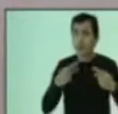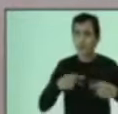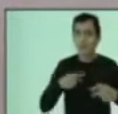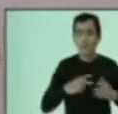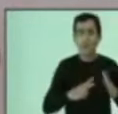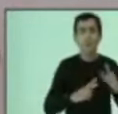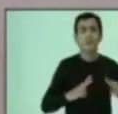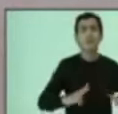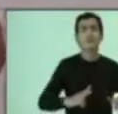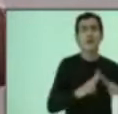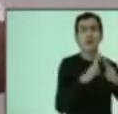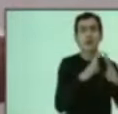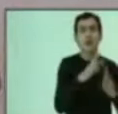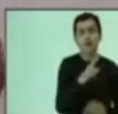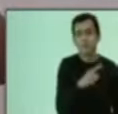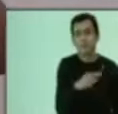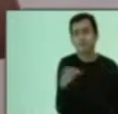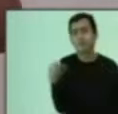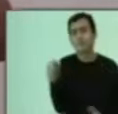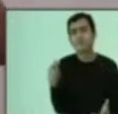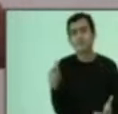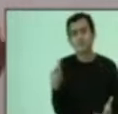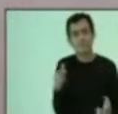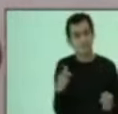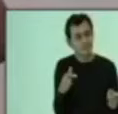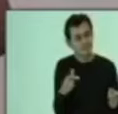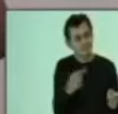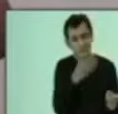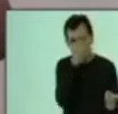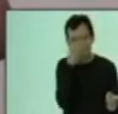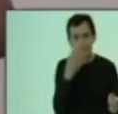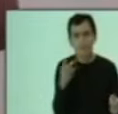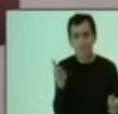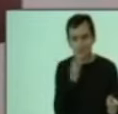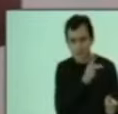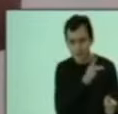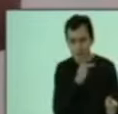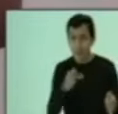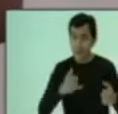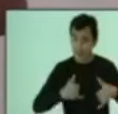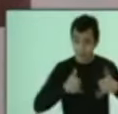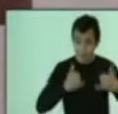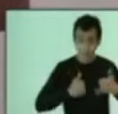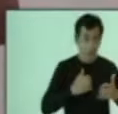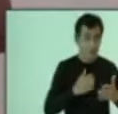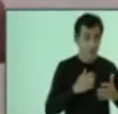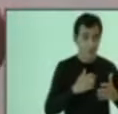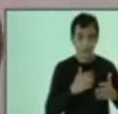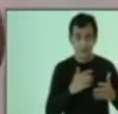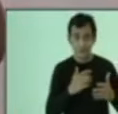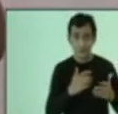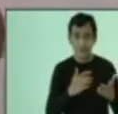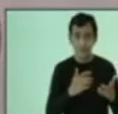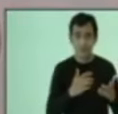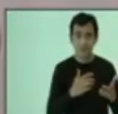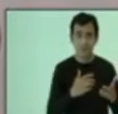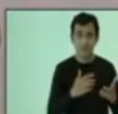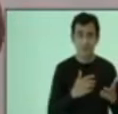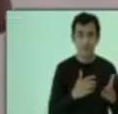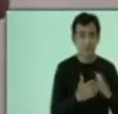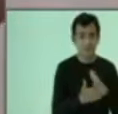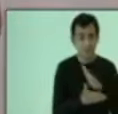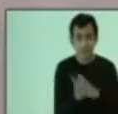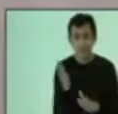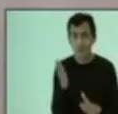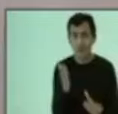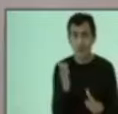tenemos una pequeña migración. Vamos a evitar que nuestros jóvenes tengan que irse atraídos por el dinero y